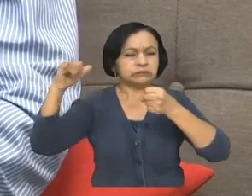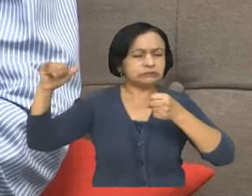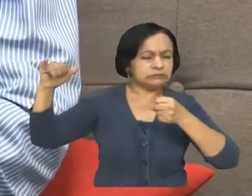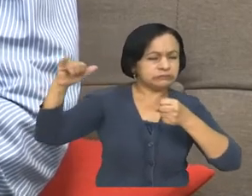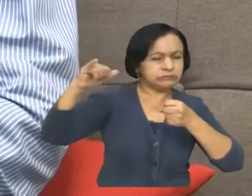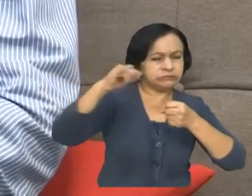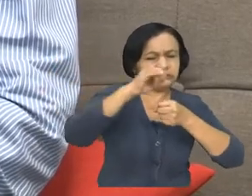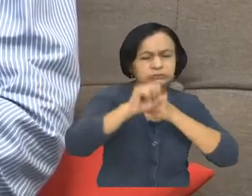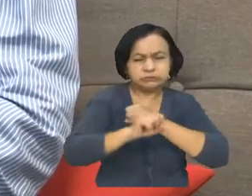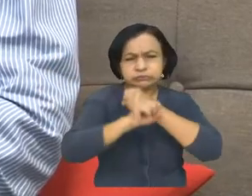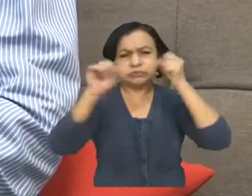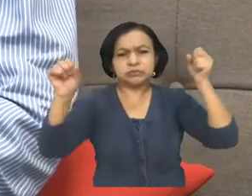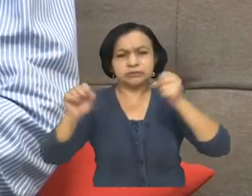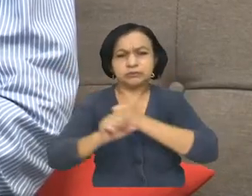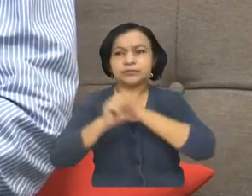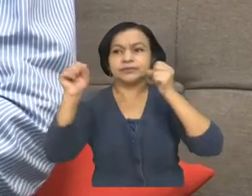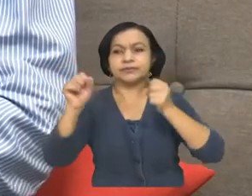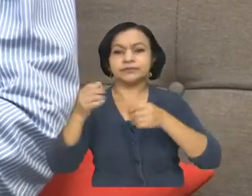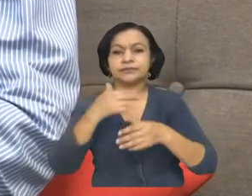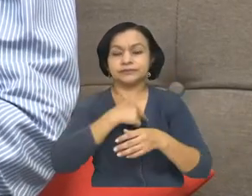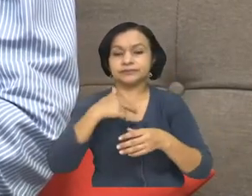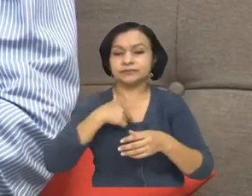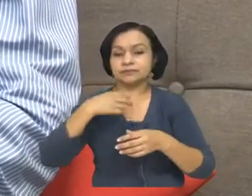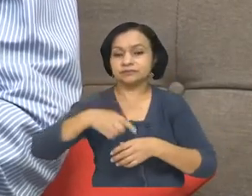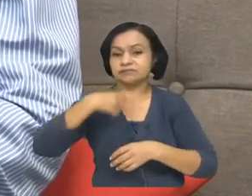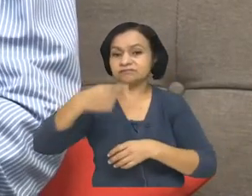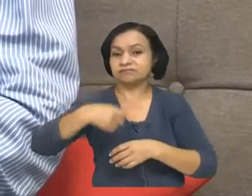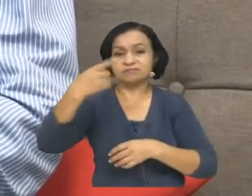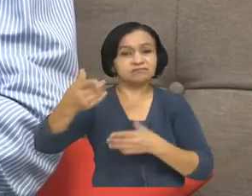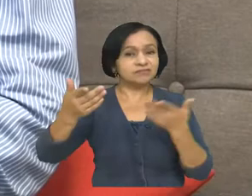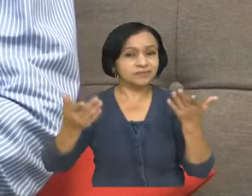eminente, de que ahí diario habían